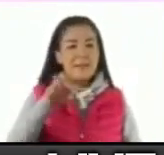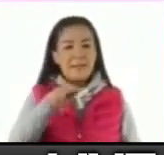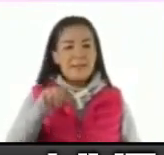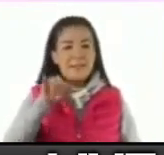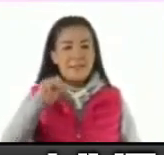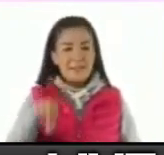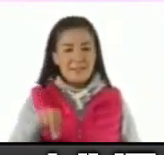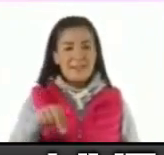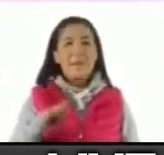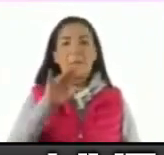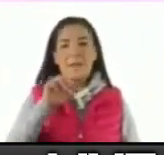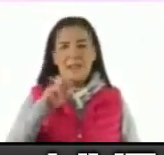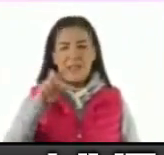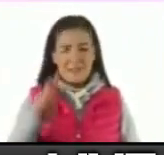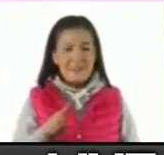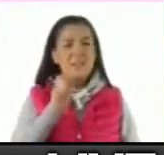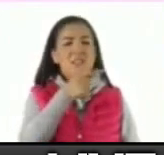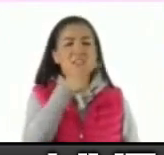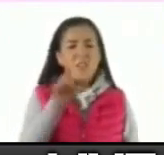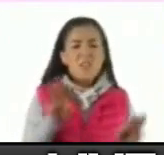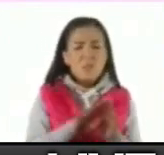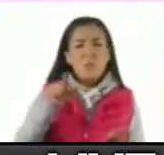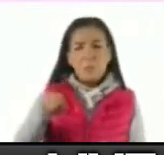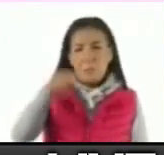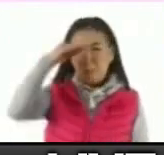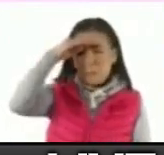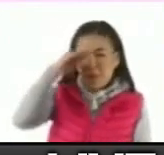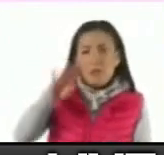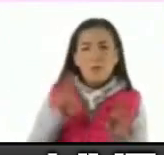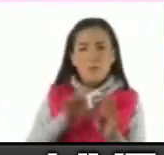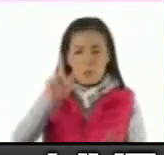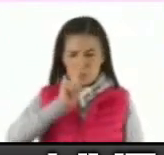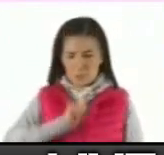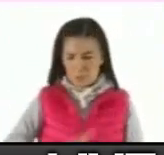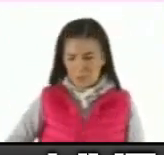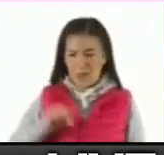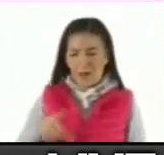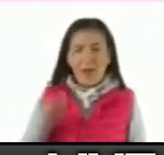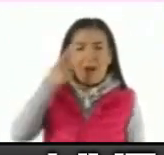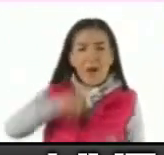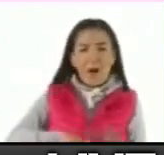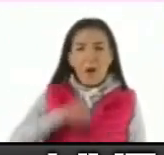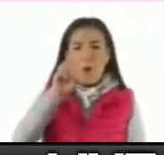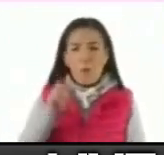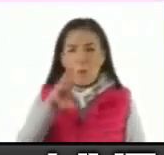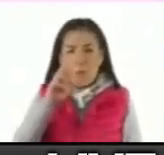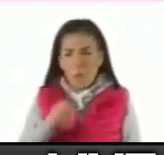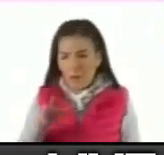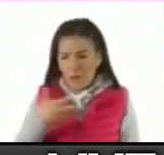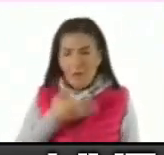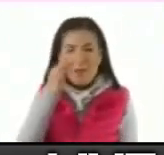podría encontrar oro, recogió una cantidad inimaginable de orina. ¿De